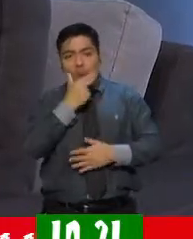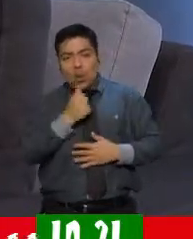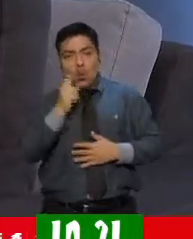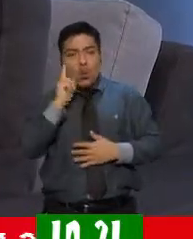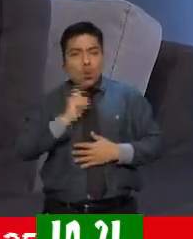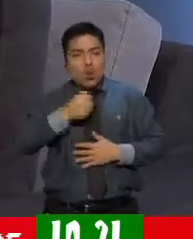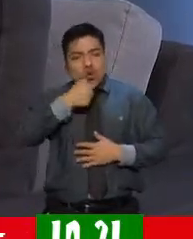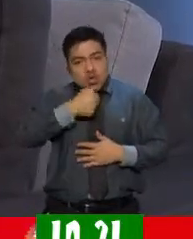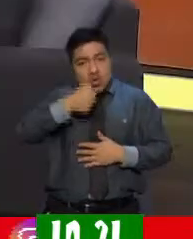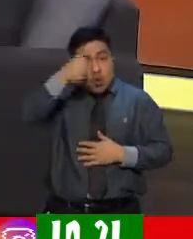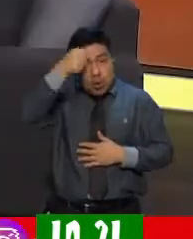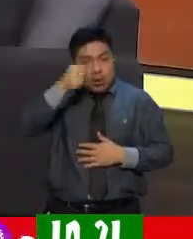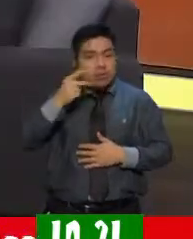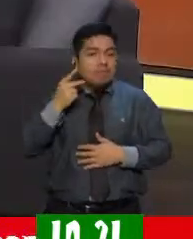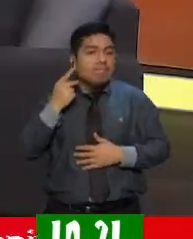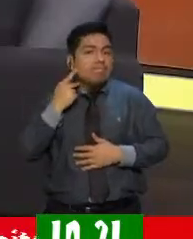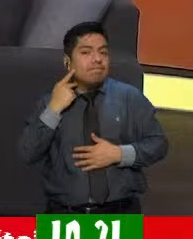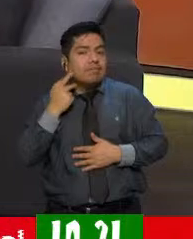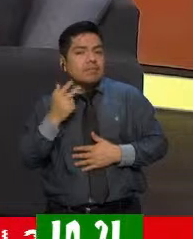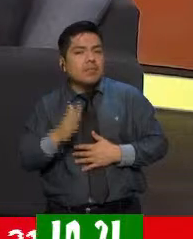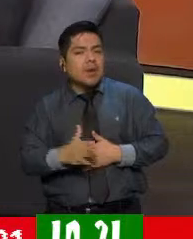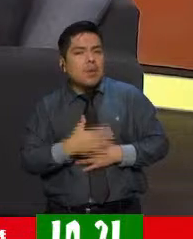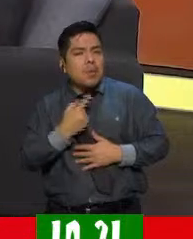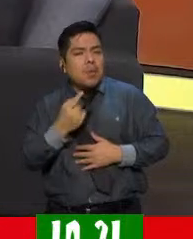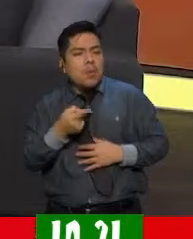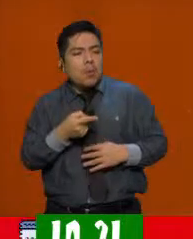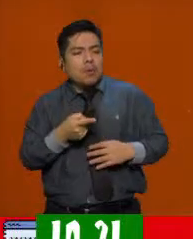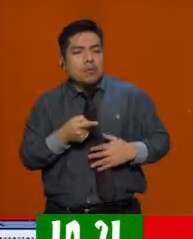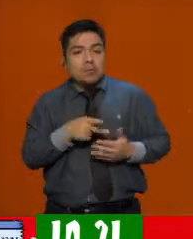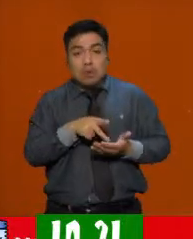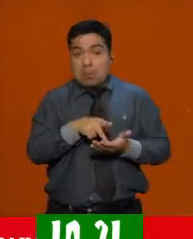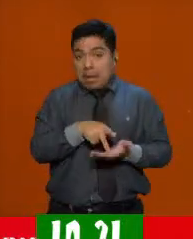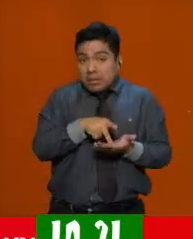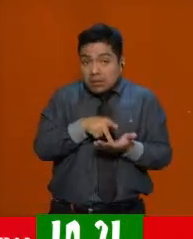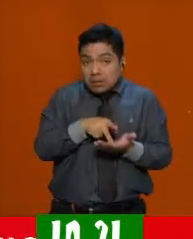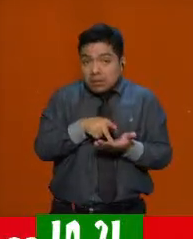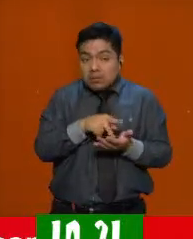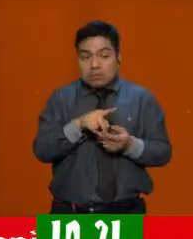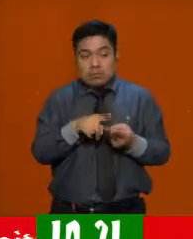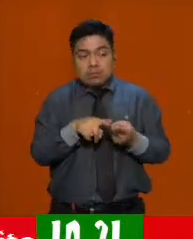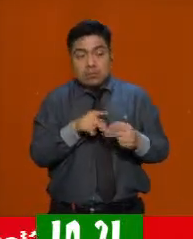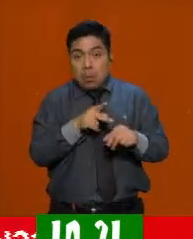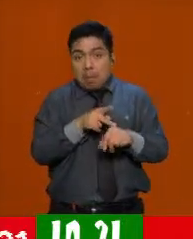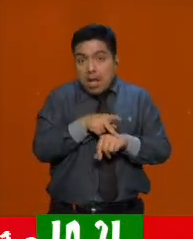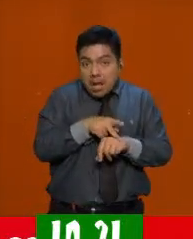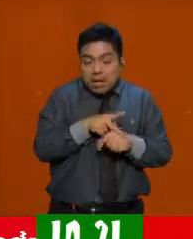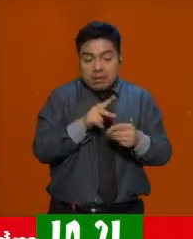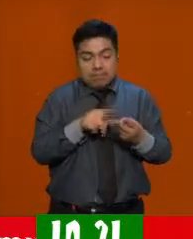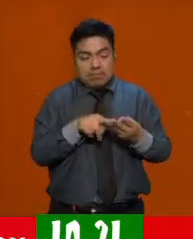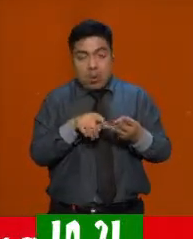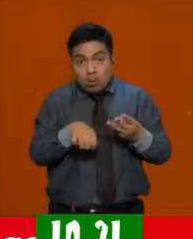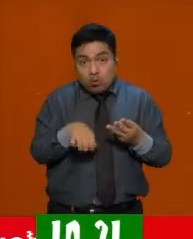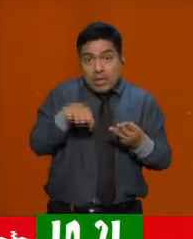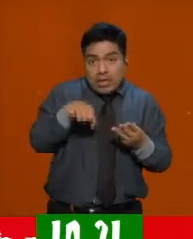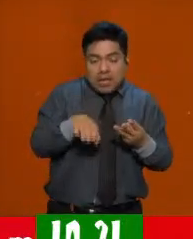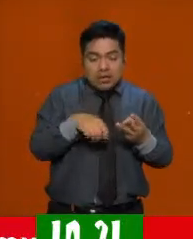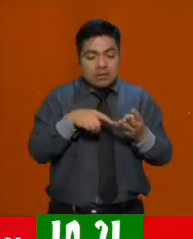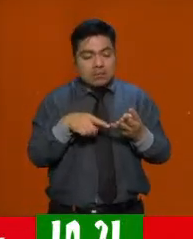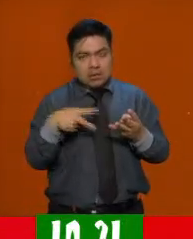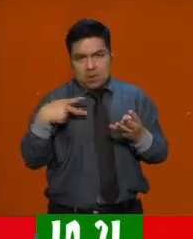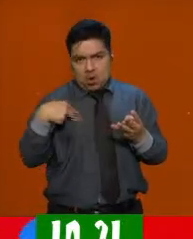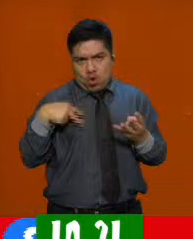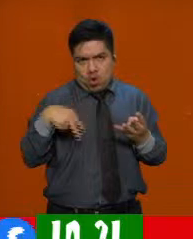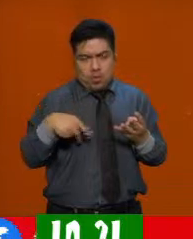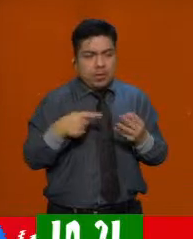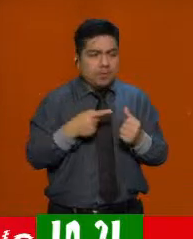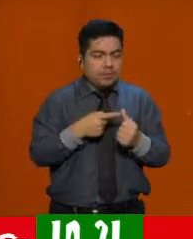a cierto político por su peso, por el color de su piel, por su edad, por cómo viste. Sí.